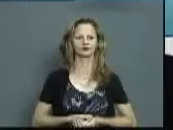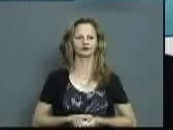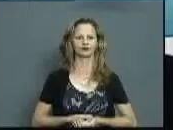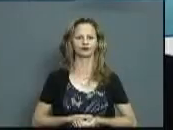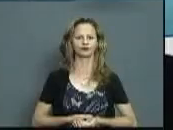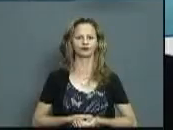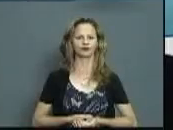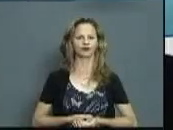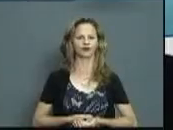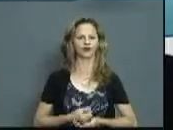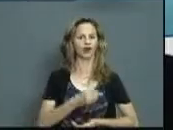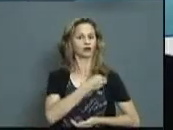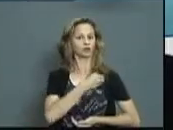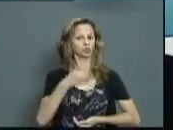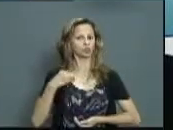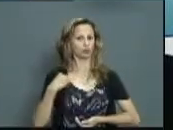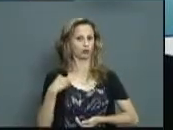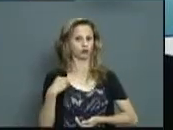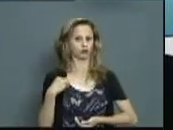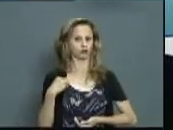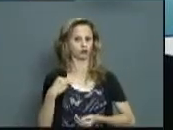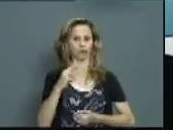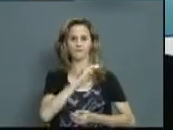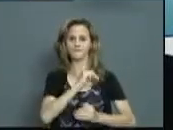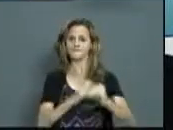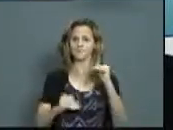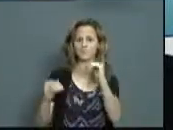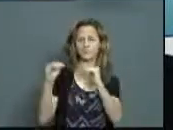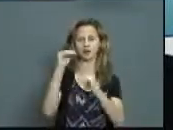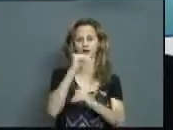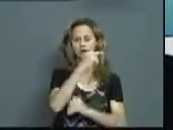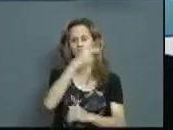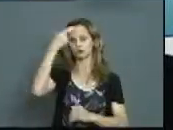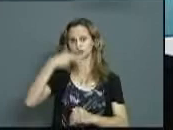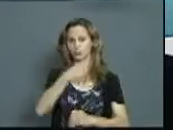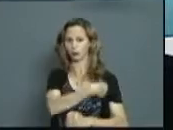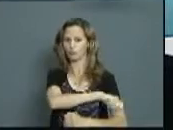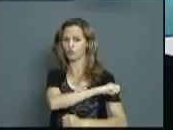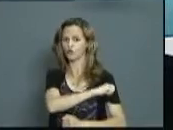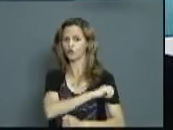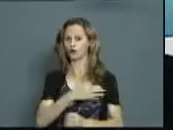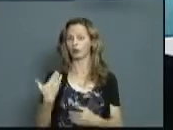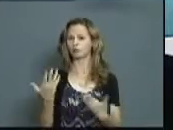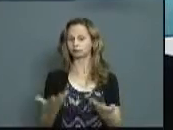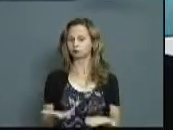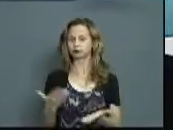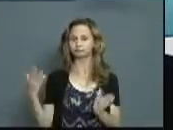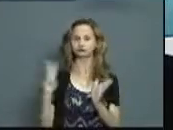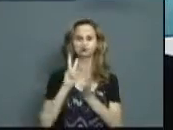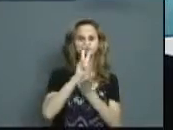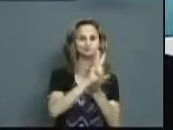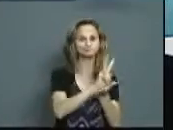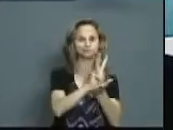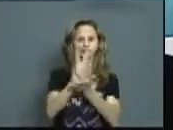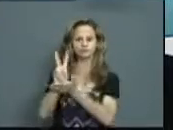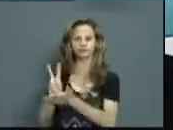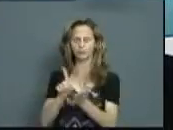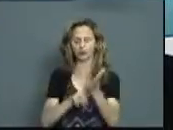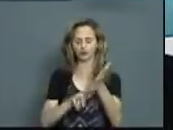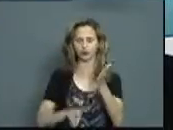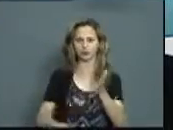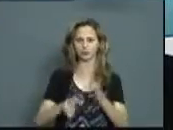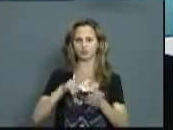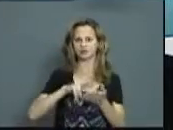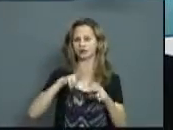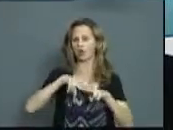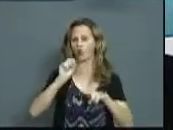Y el doctor José Ángel Portar Miranda, ministro de Salud Pública de la República de Cuba, estuvo de recorrido y de visita ayer en la provincia de Holguín